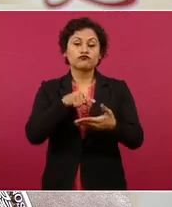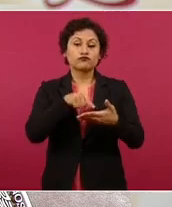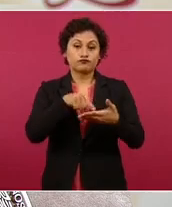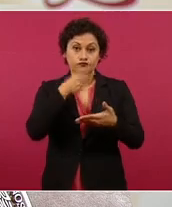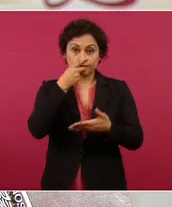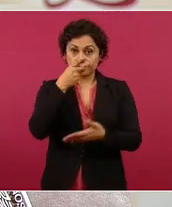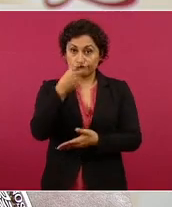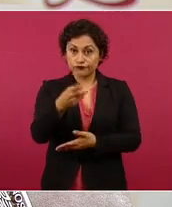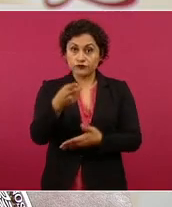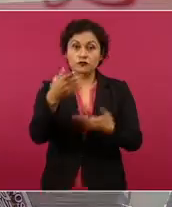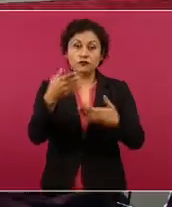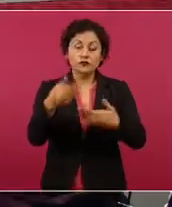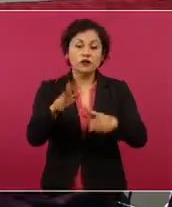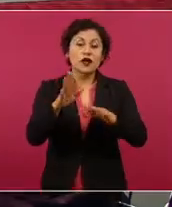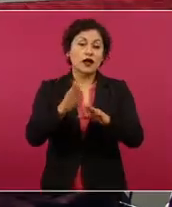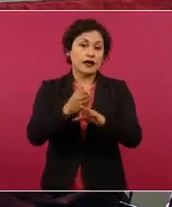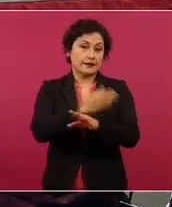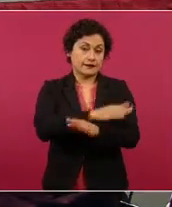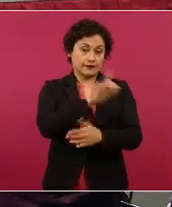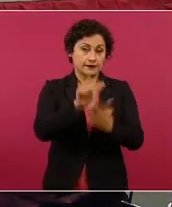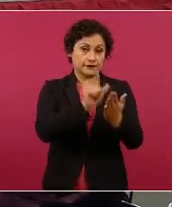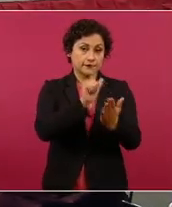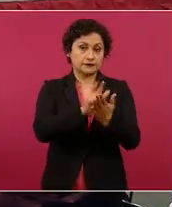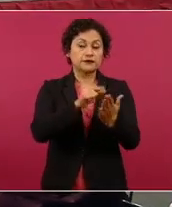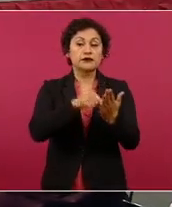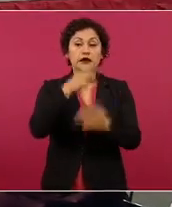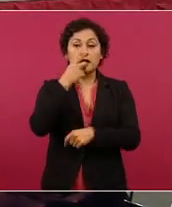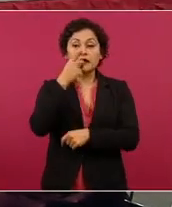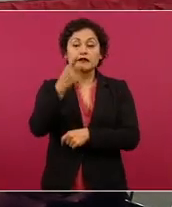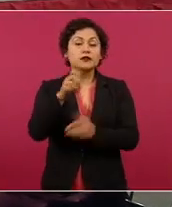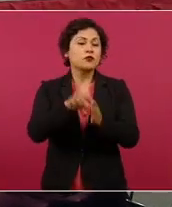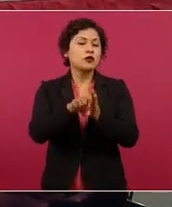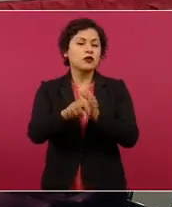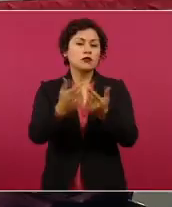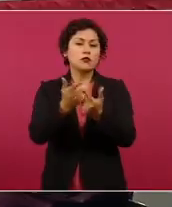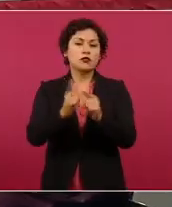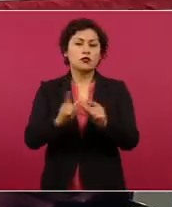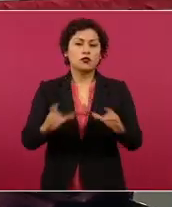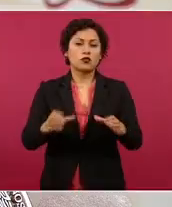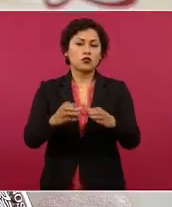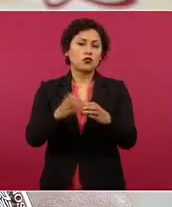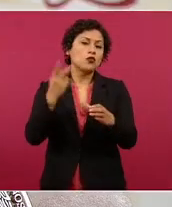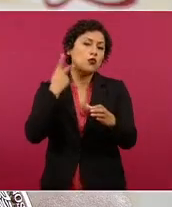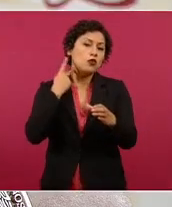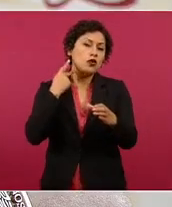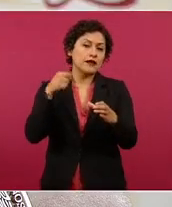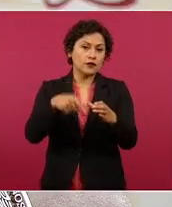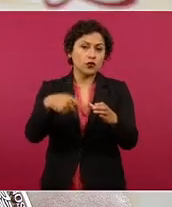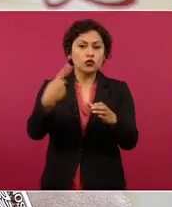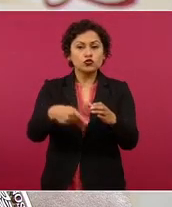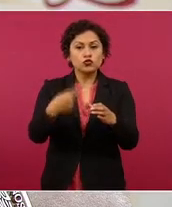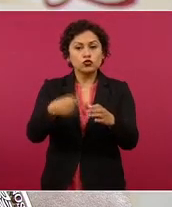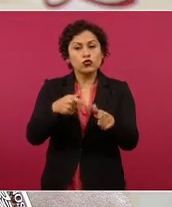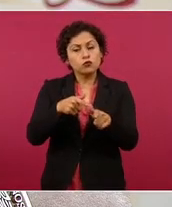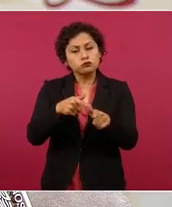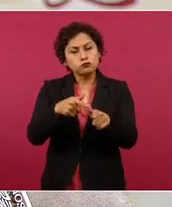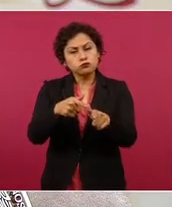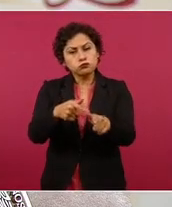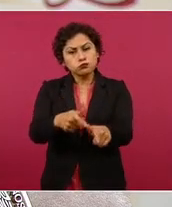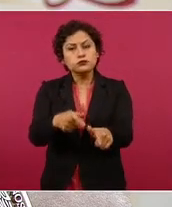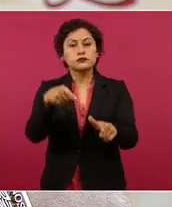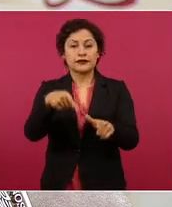decía la ley que para conservar el registro un partido político nacional debía de obtener cuando menos